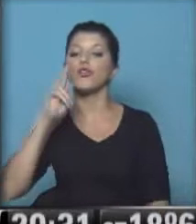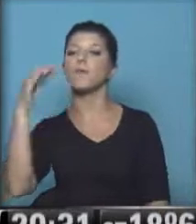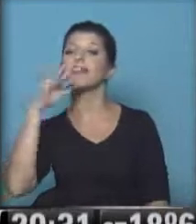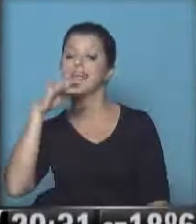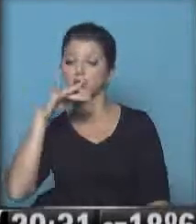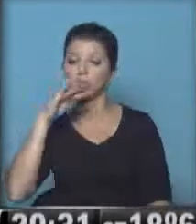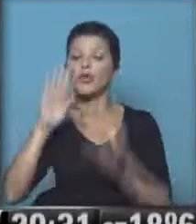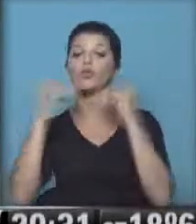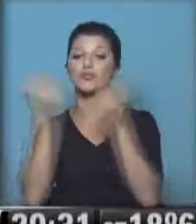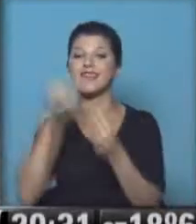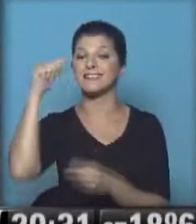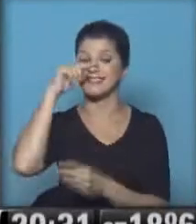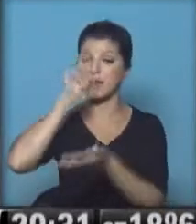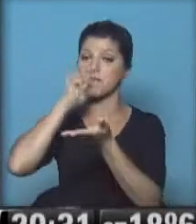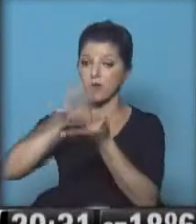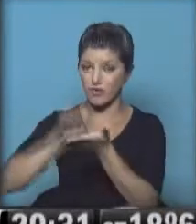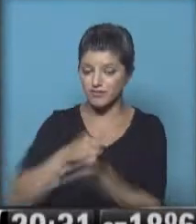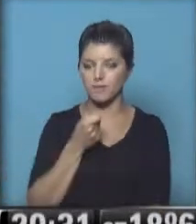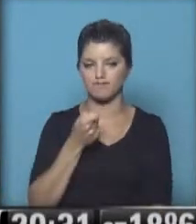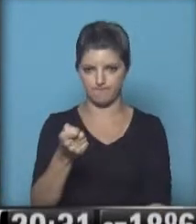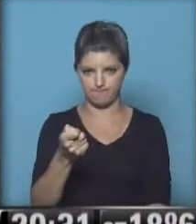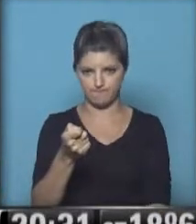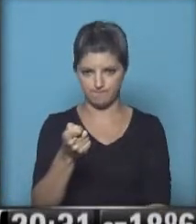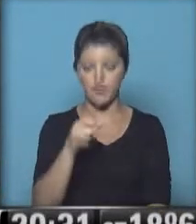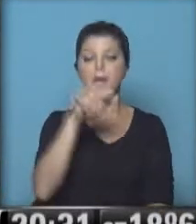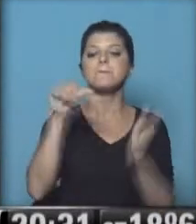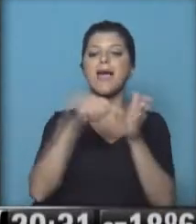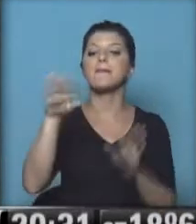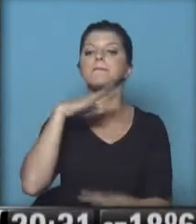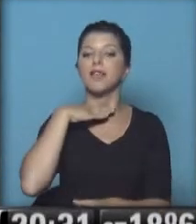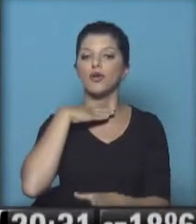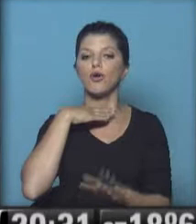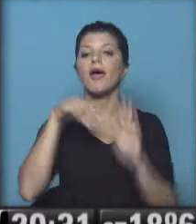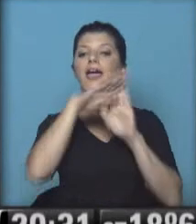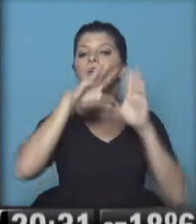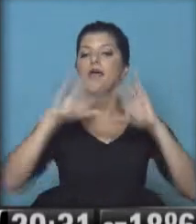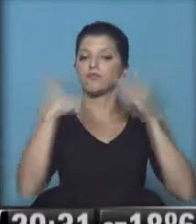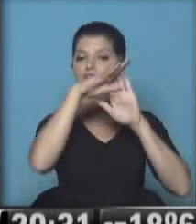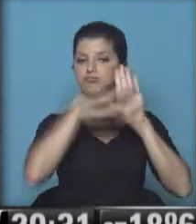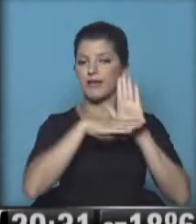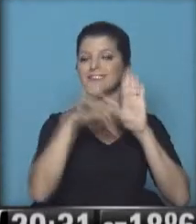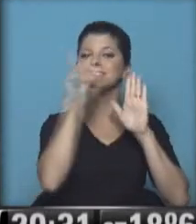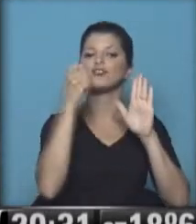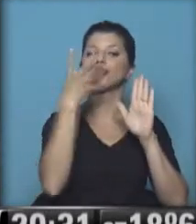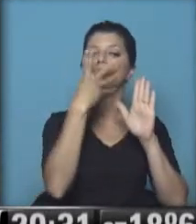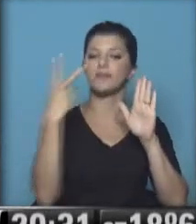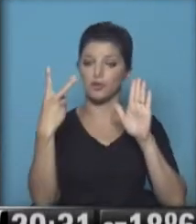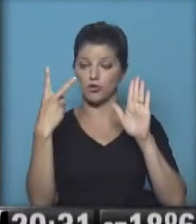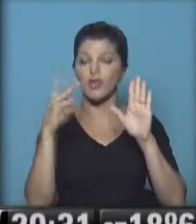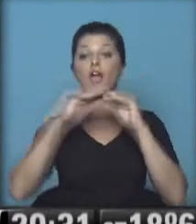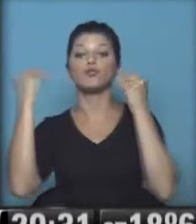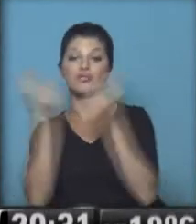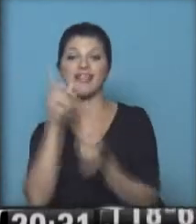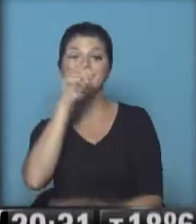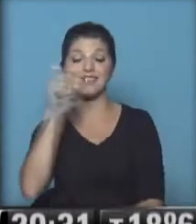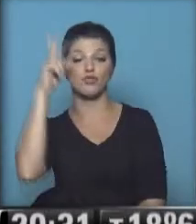asesinados 7 periodistas. México se encuentra en el lugar 152 entre 180 países